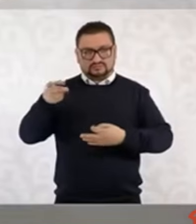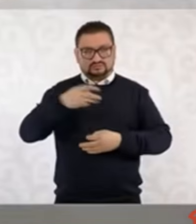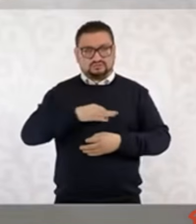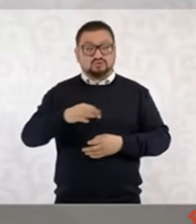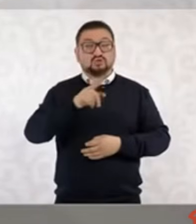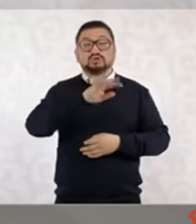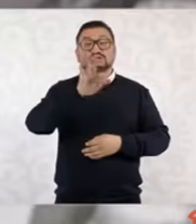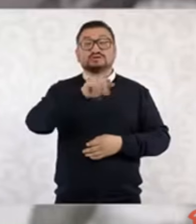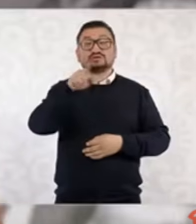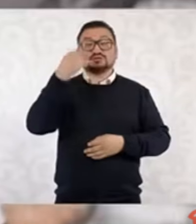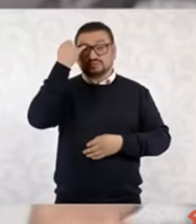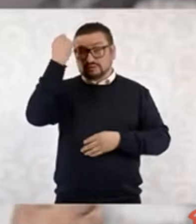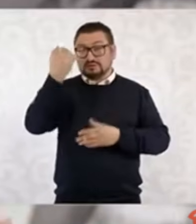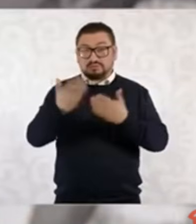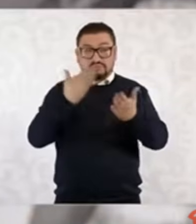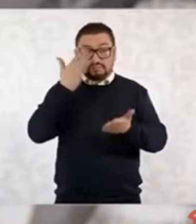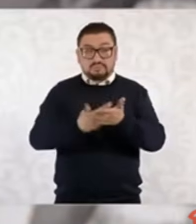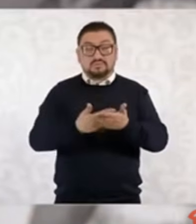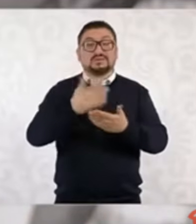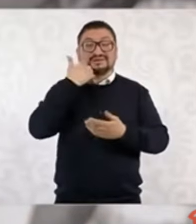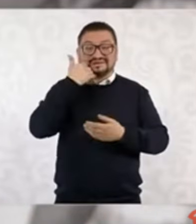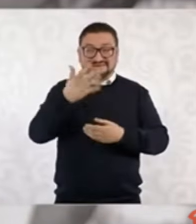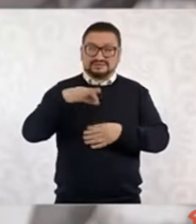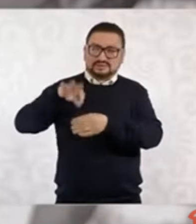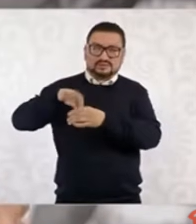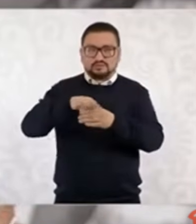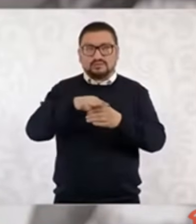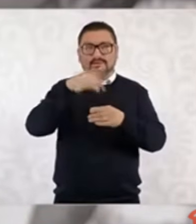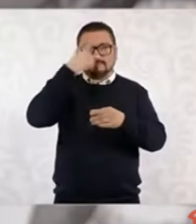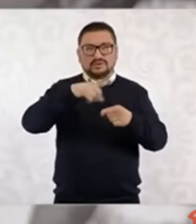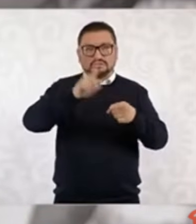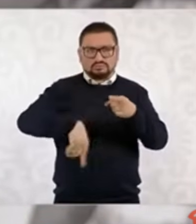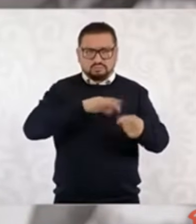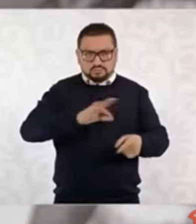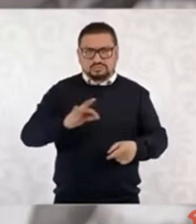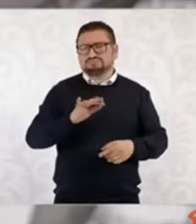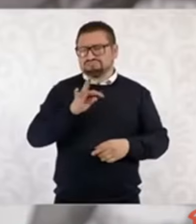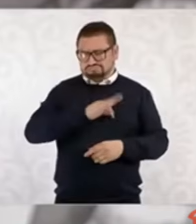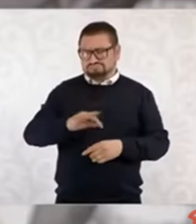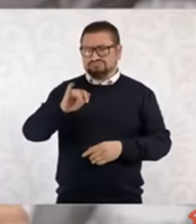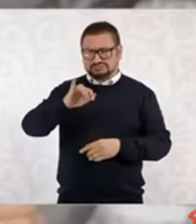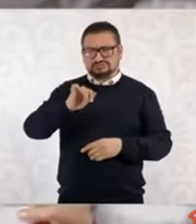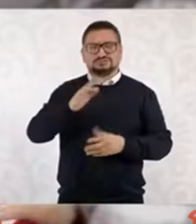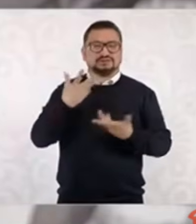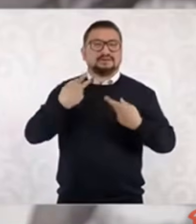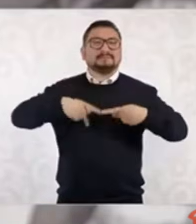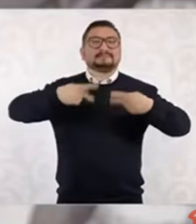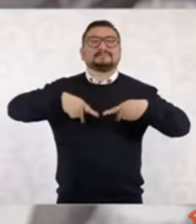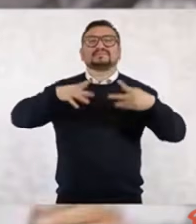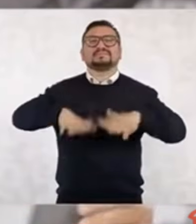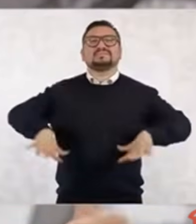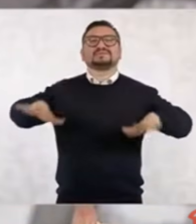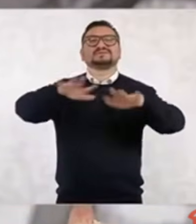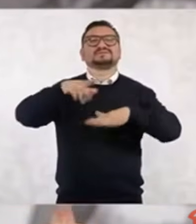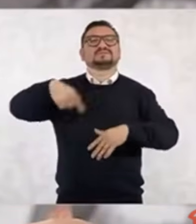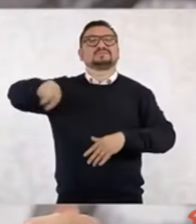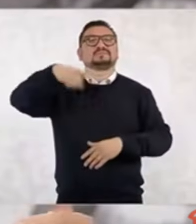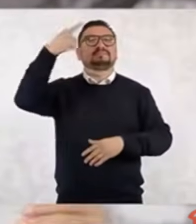quiere proponer que también tengan revocación, que tengan revocación. El pueblo